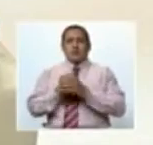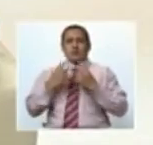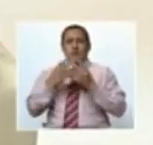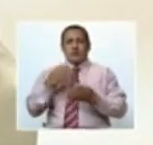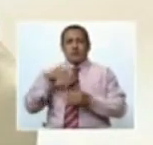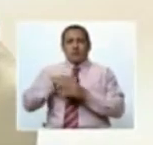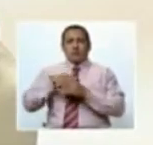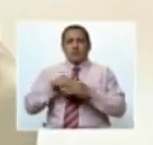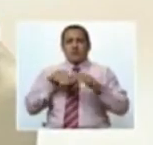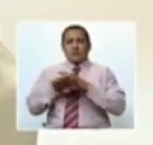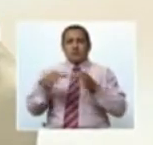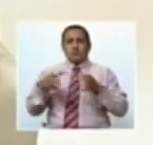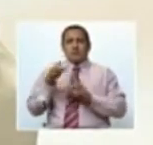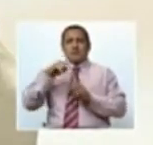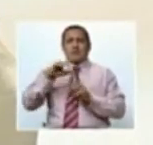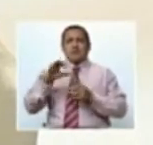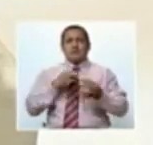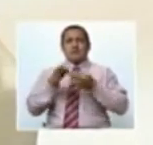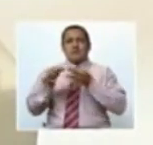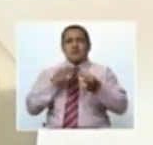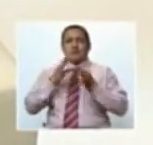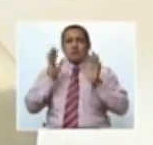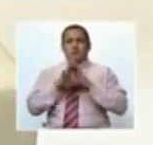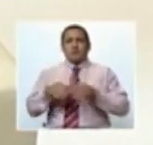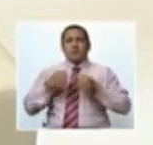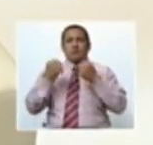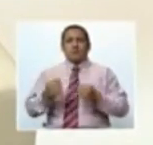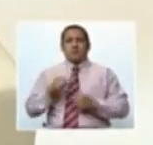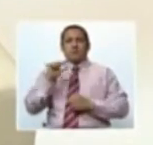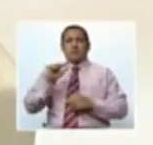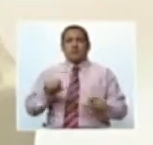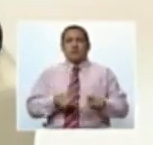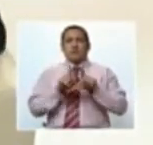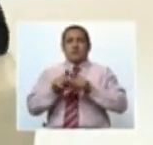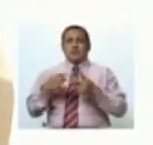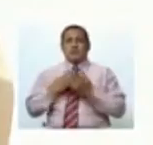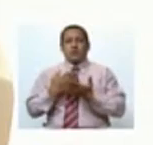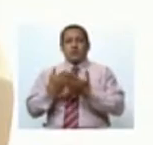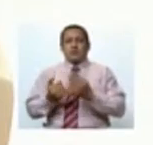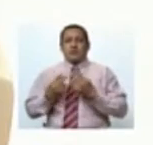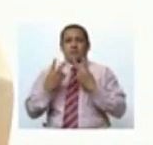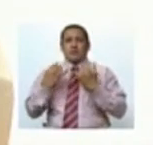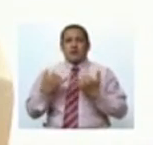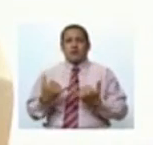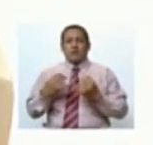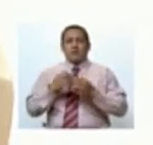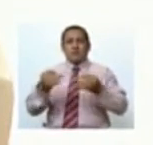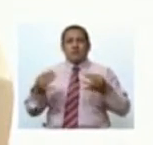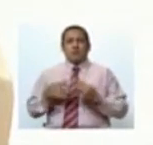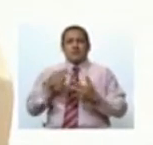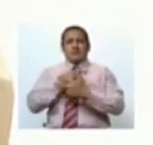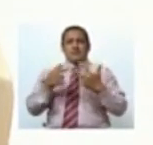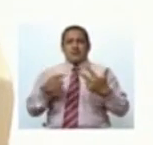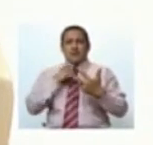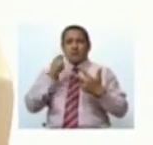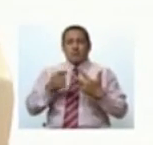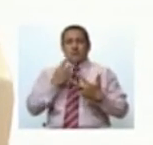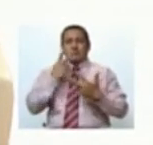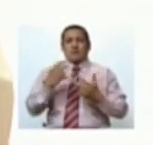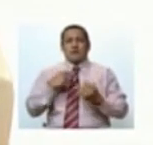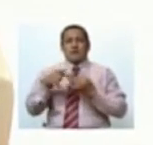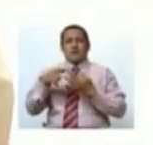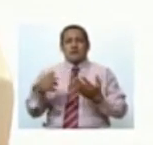voto singular en el Tribunal Constitucional se denomina a la posición en minoría. La posición en minoría y en la que hay 3 magistrados,